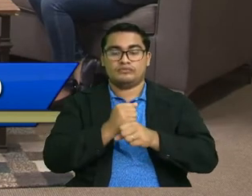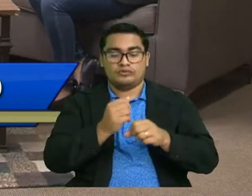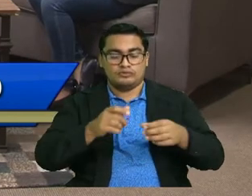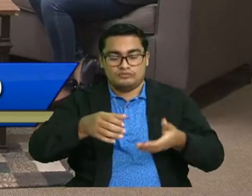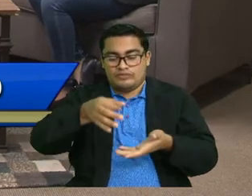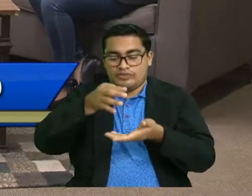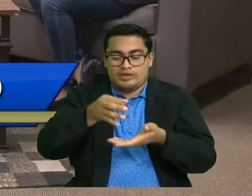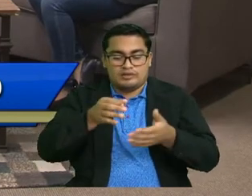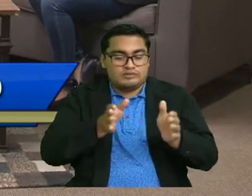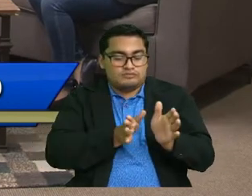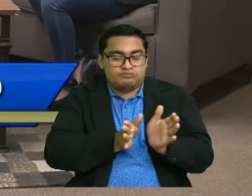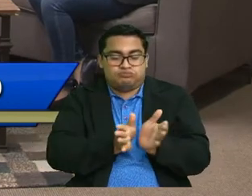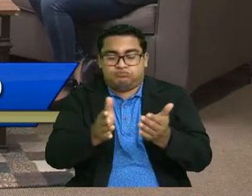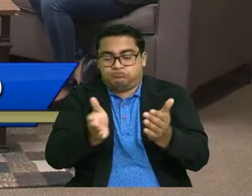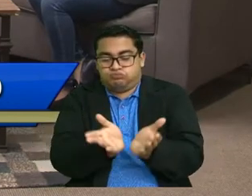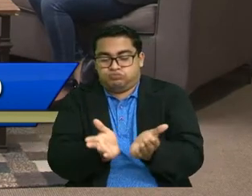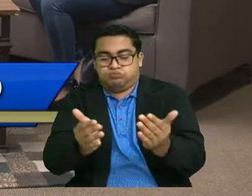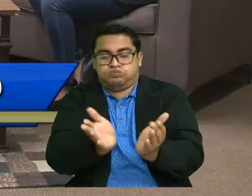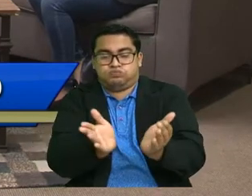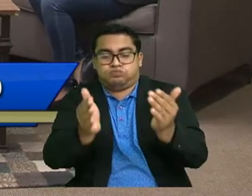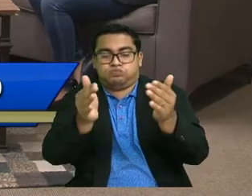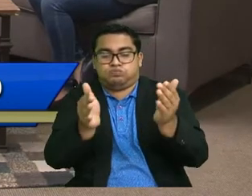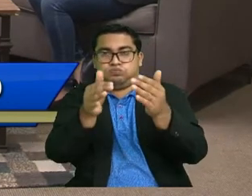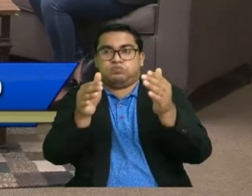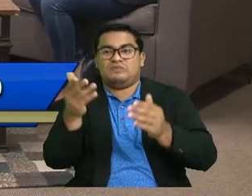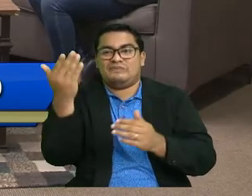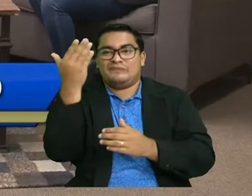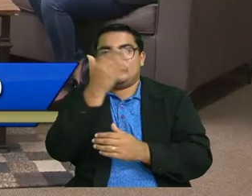productos de barro negro